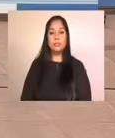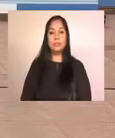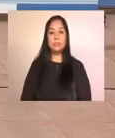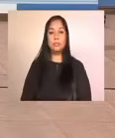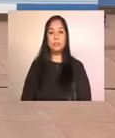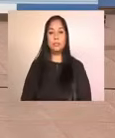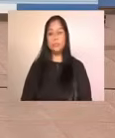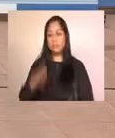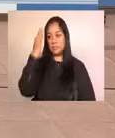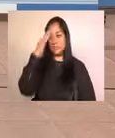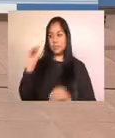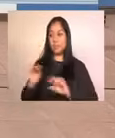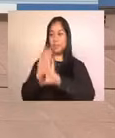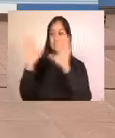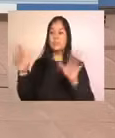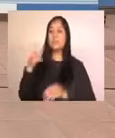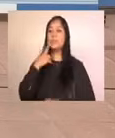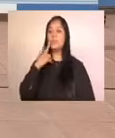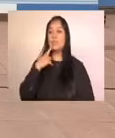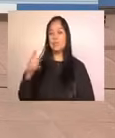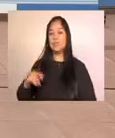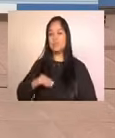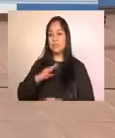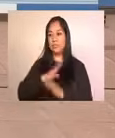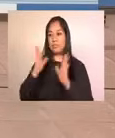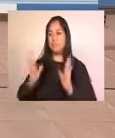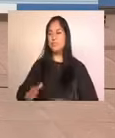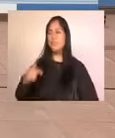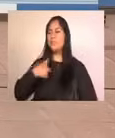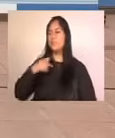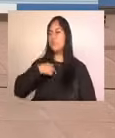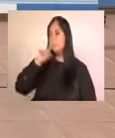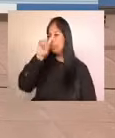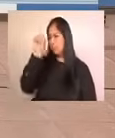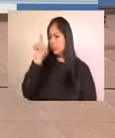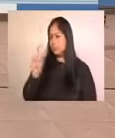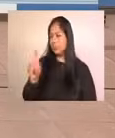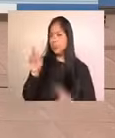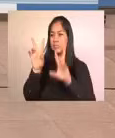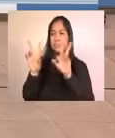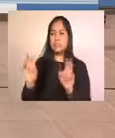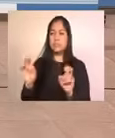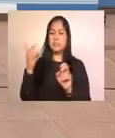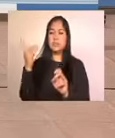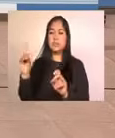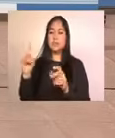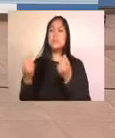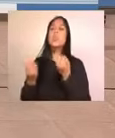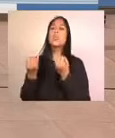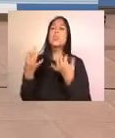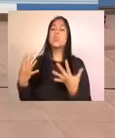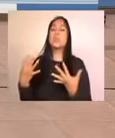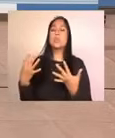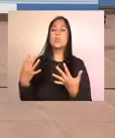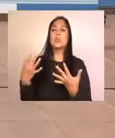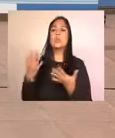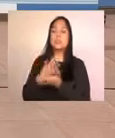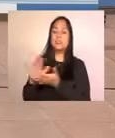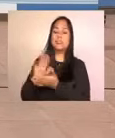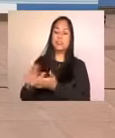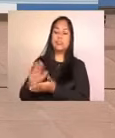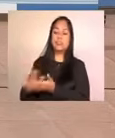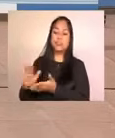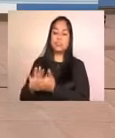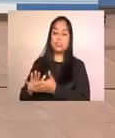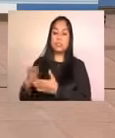Muy buenos días, autoridades, señor ministro. Yo tengo una consulta para usted con respecto a cuánto han ejecutado